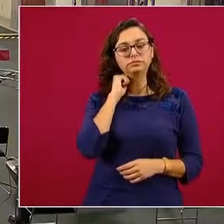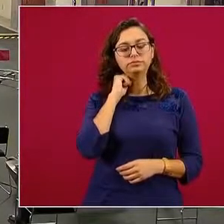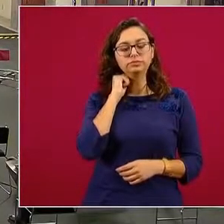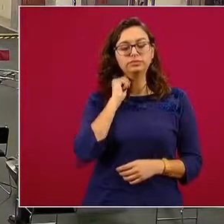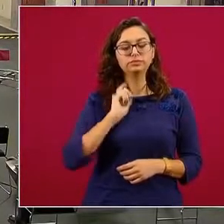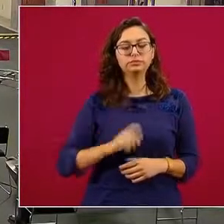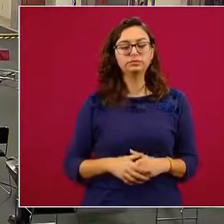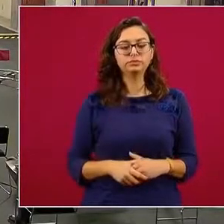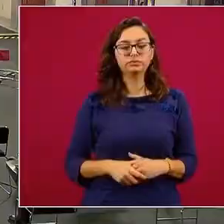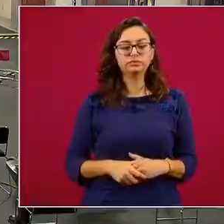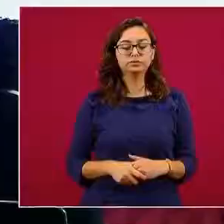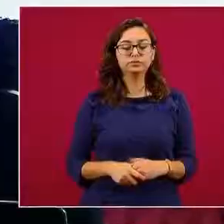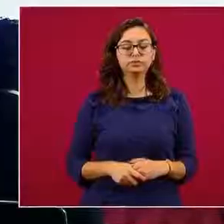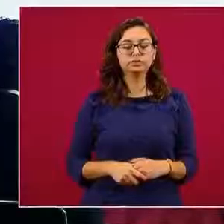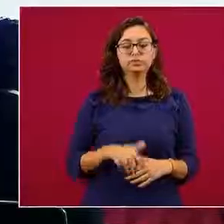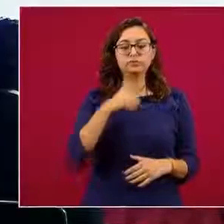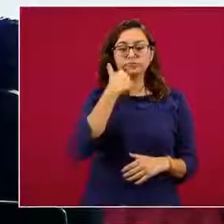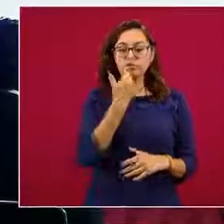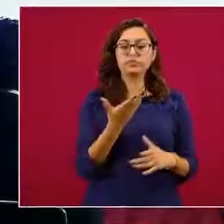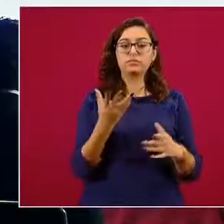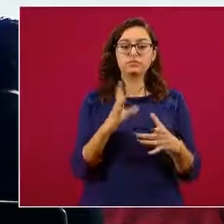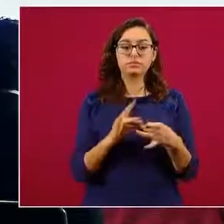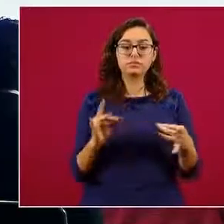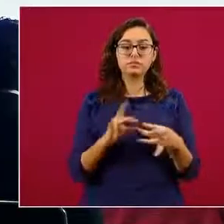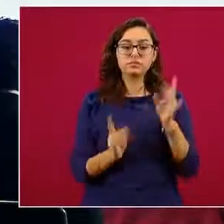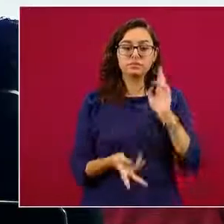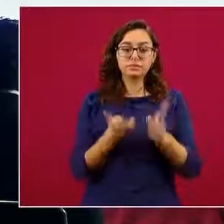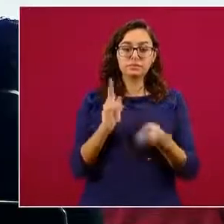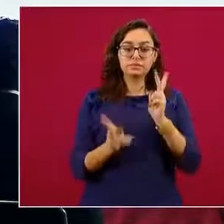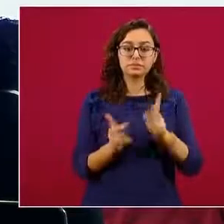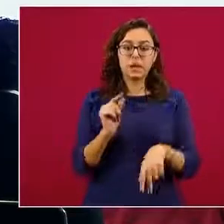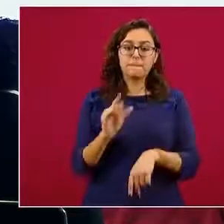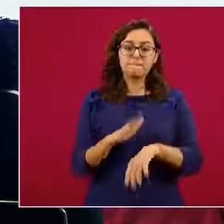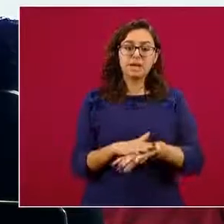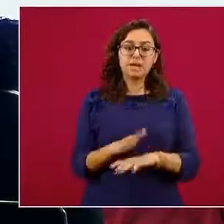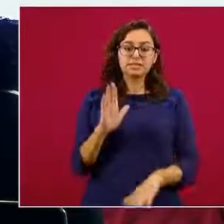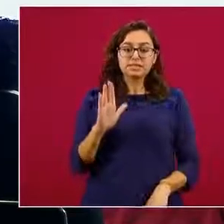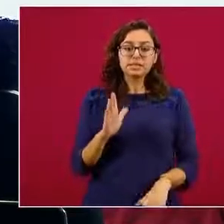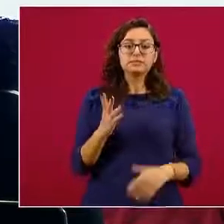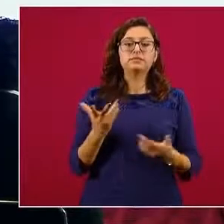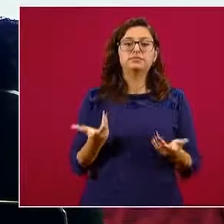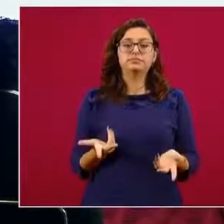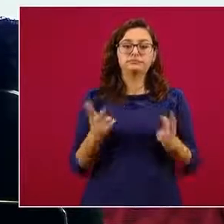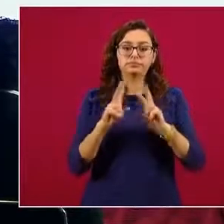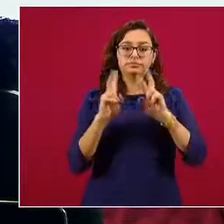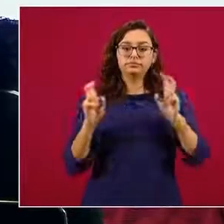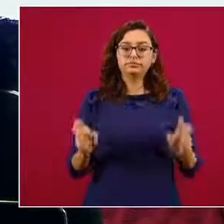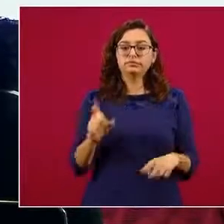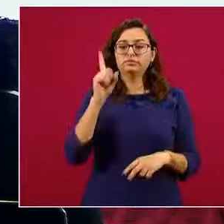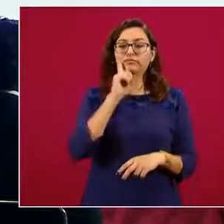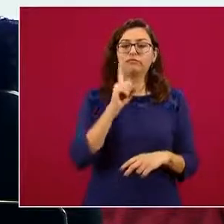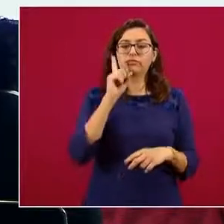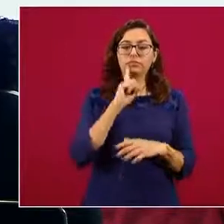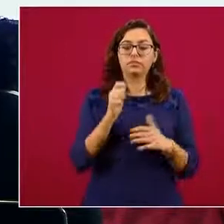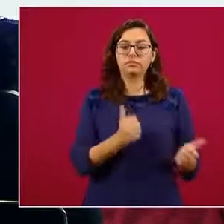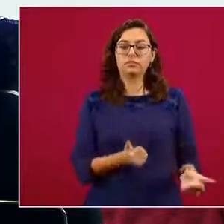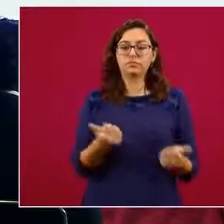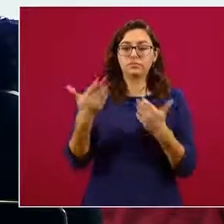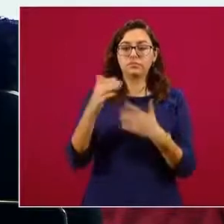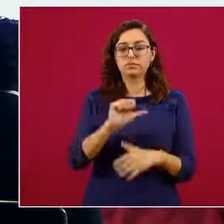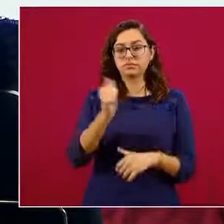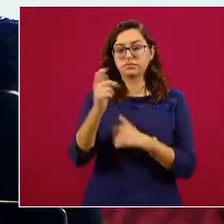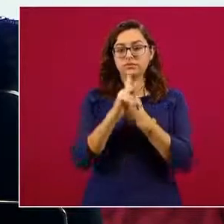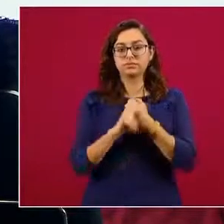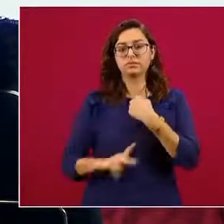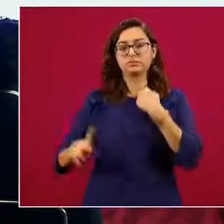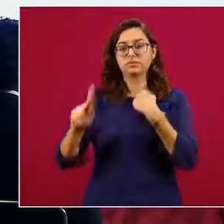Aquí les quisiera platicar un poquito más de lo que también ofrece Mujer Exporta MX. Como saben,